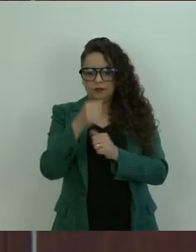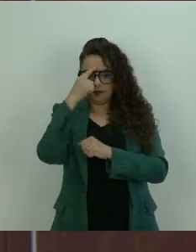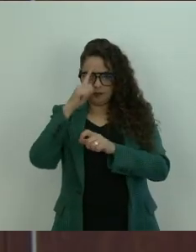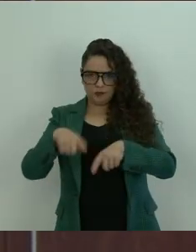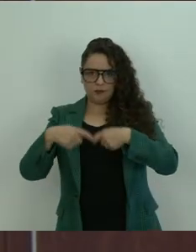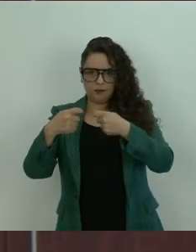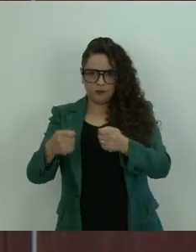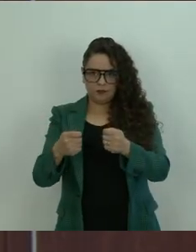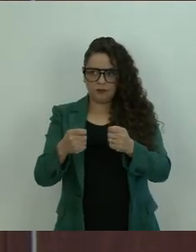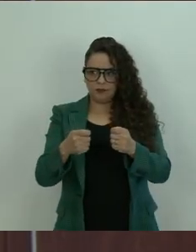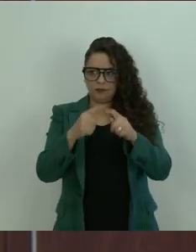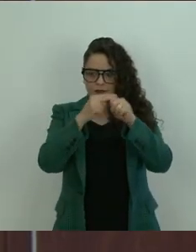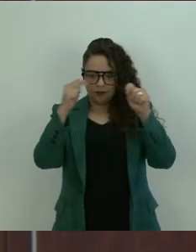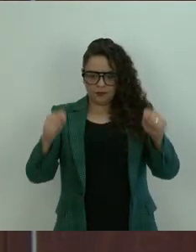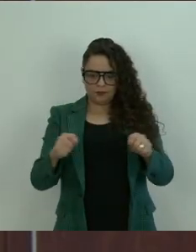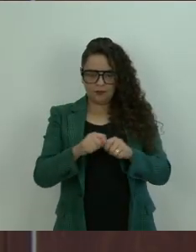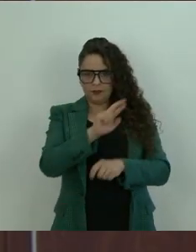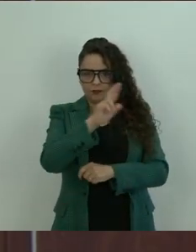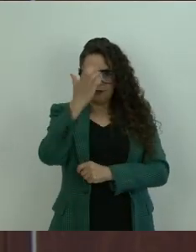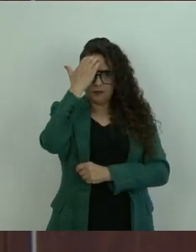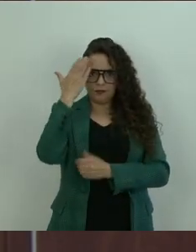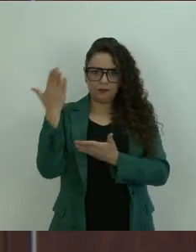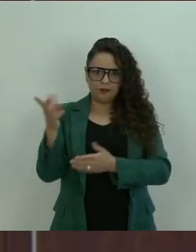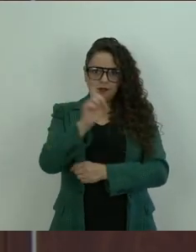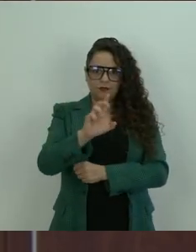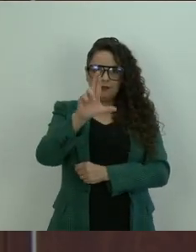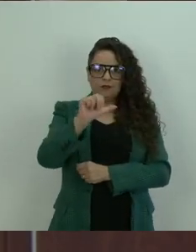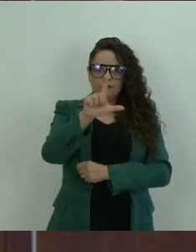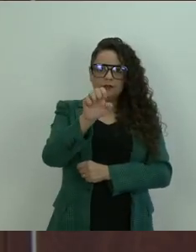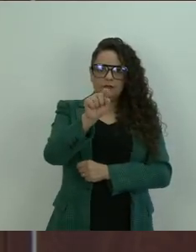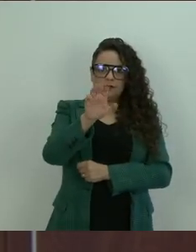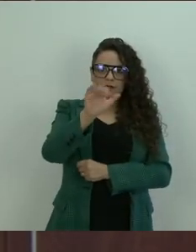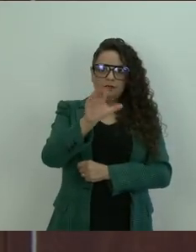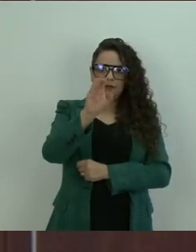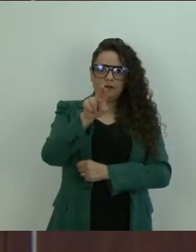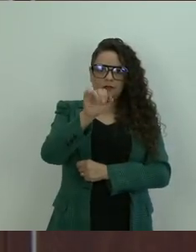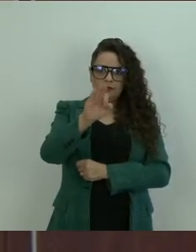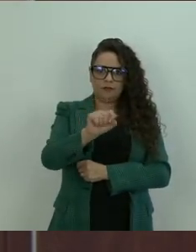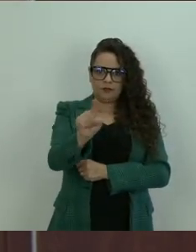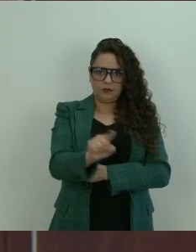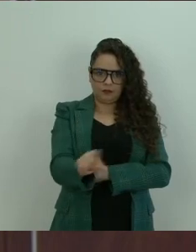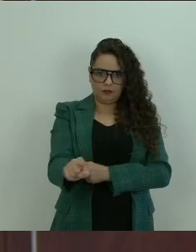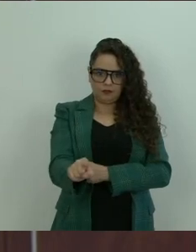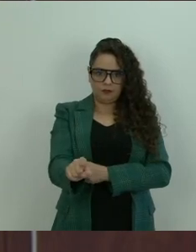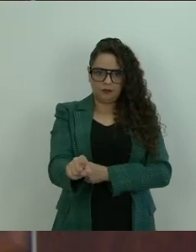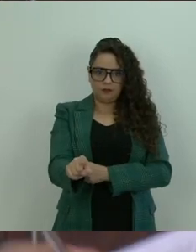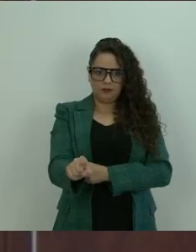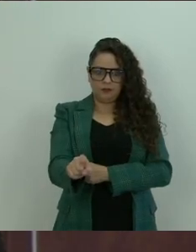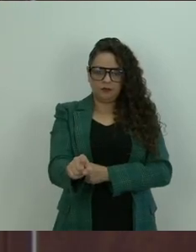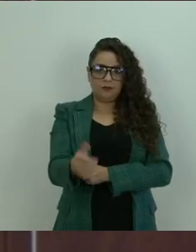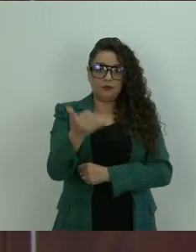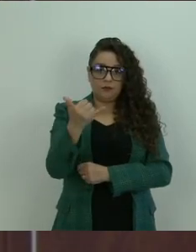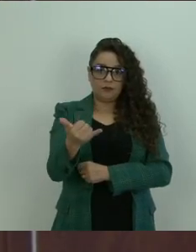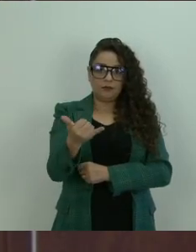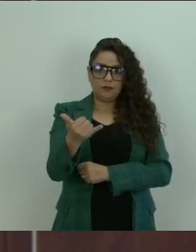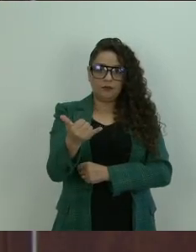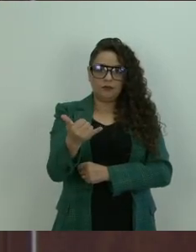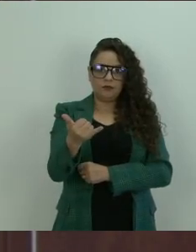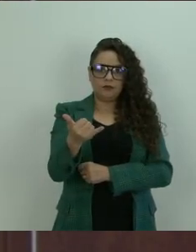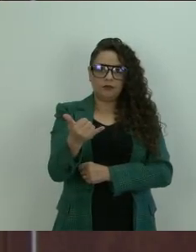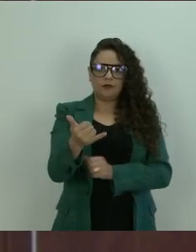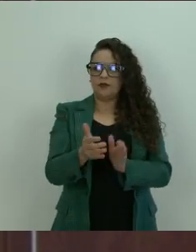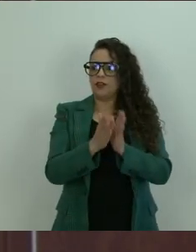a la doctora Leticia Bonifaz, por favor. Y sigamos las instrucciones de comunicación social para la